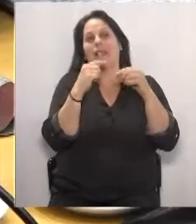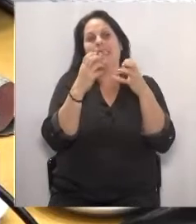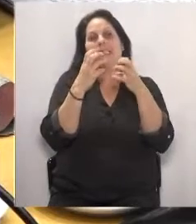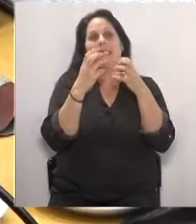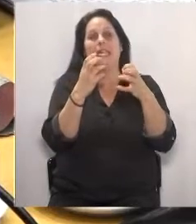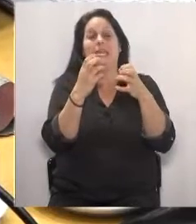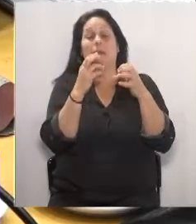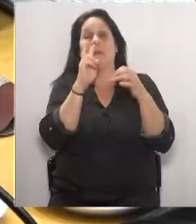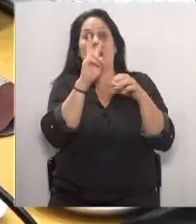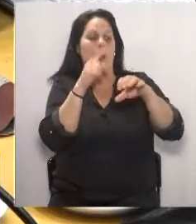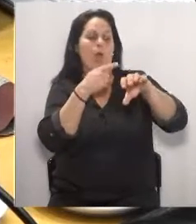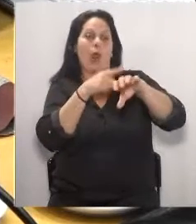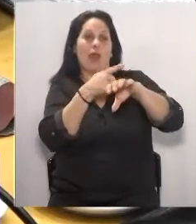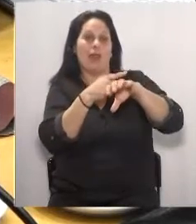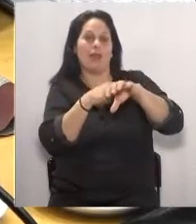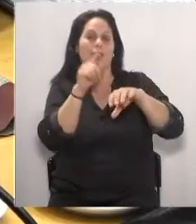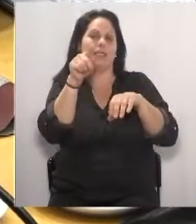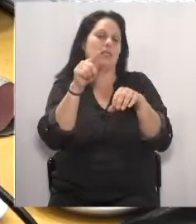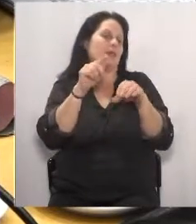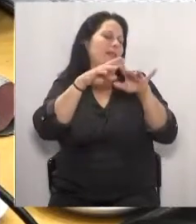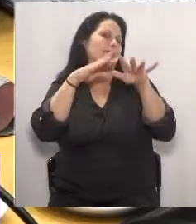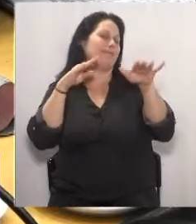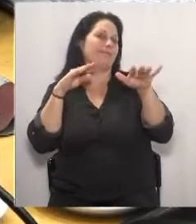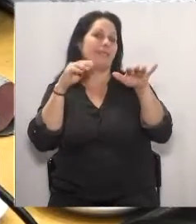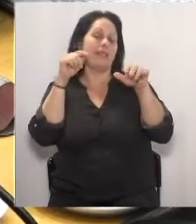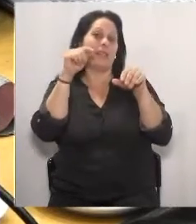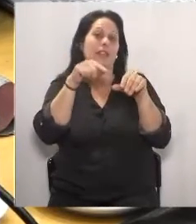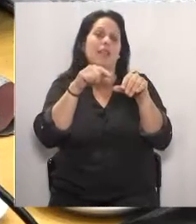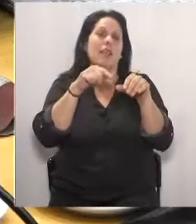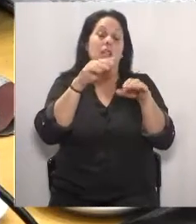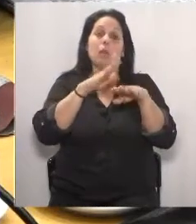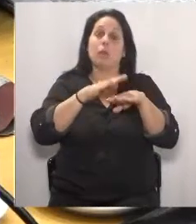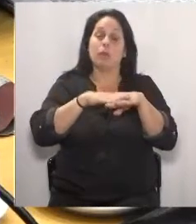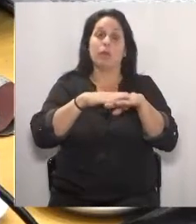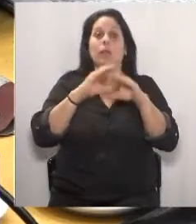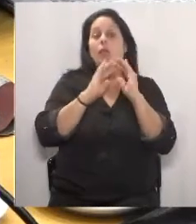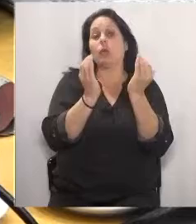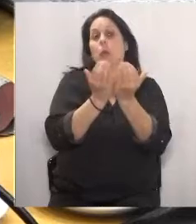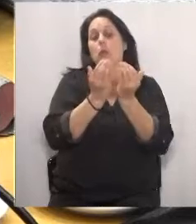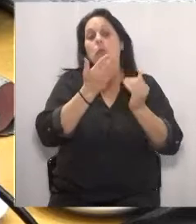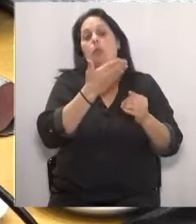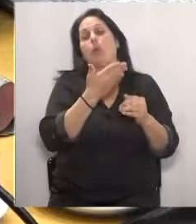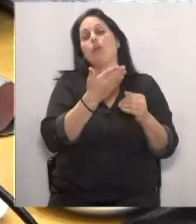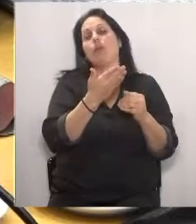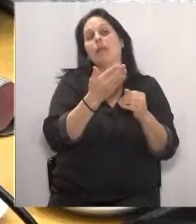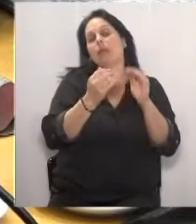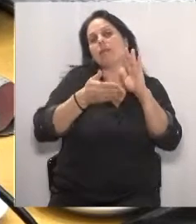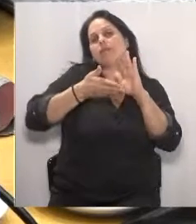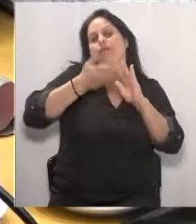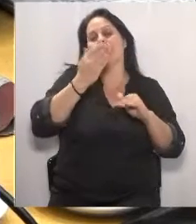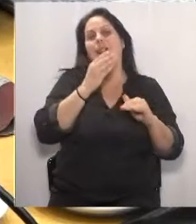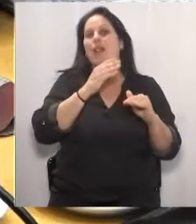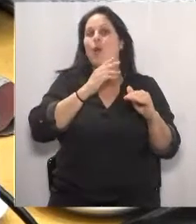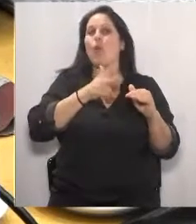y ustedes brillaran. Pero en este momento en que el mundo pide que seamos más humanos y menos frívolos,